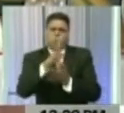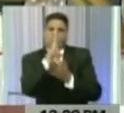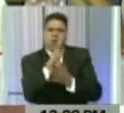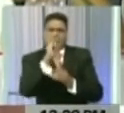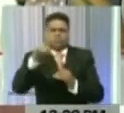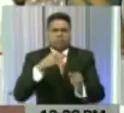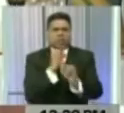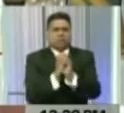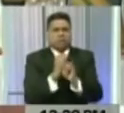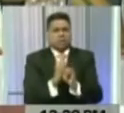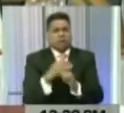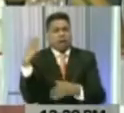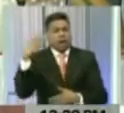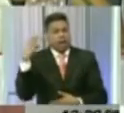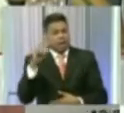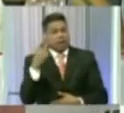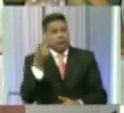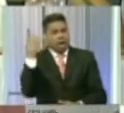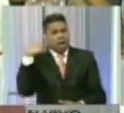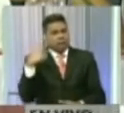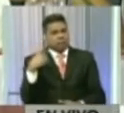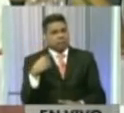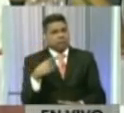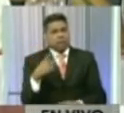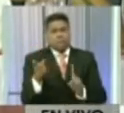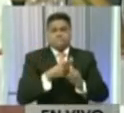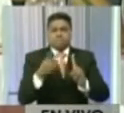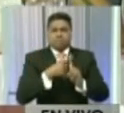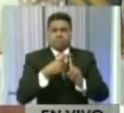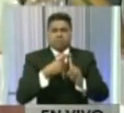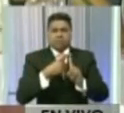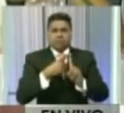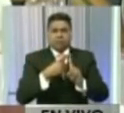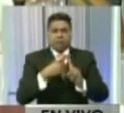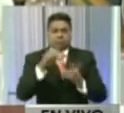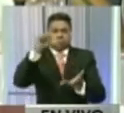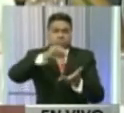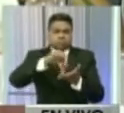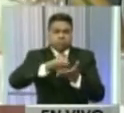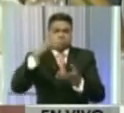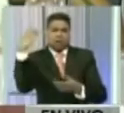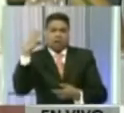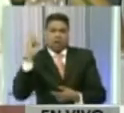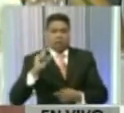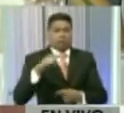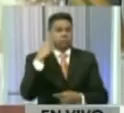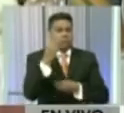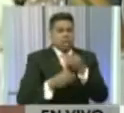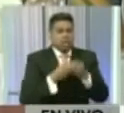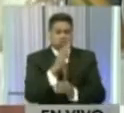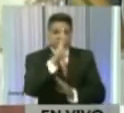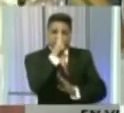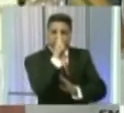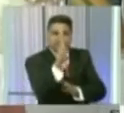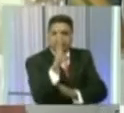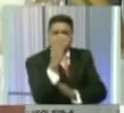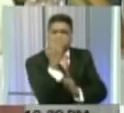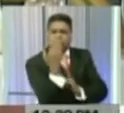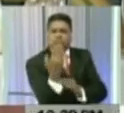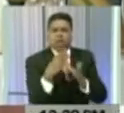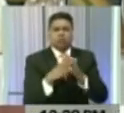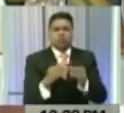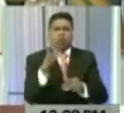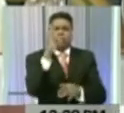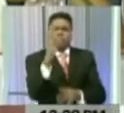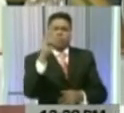vivimos, Caracas fue la primera ciudad del mundo que reaccionó frente al recetario del Fondo